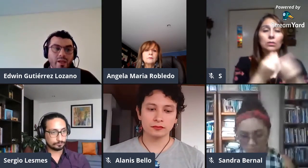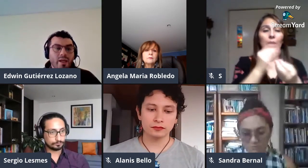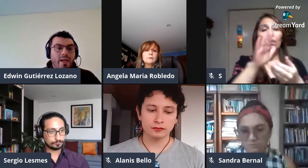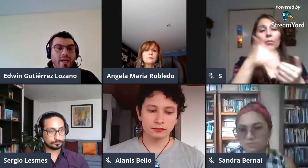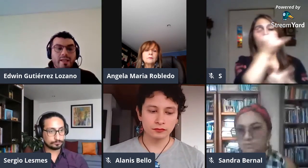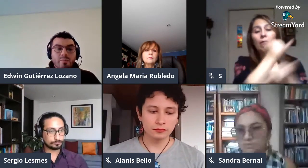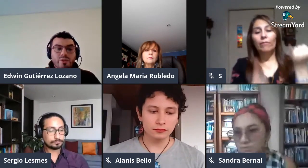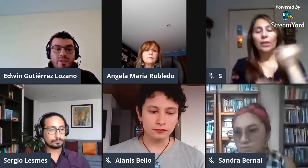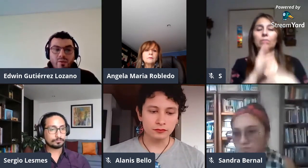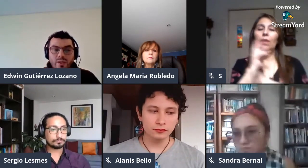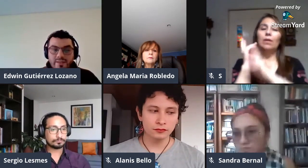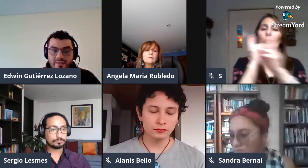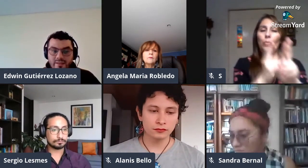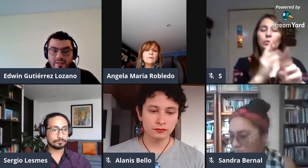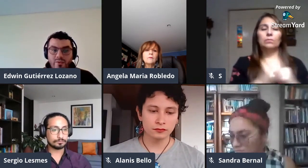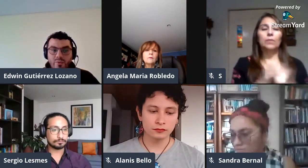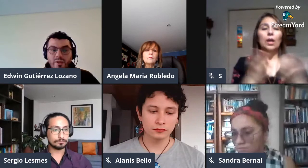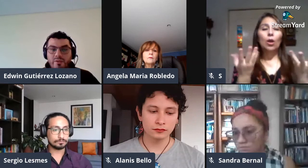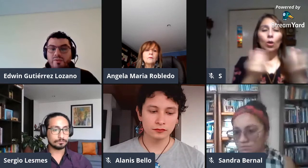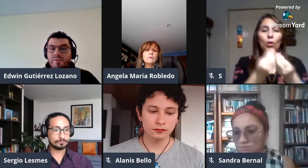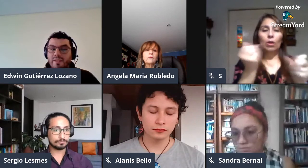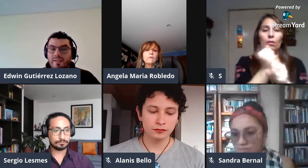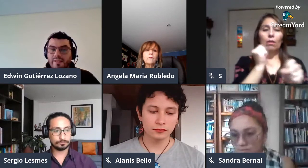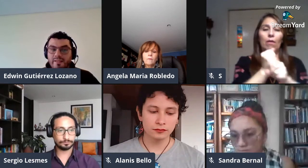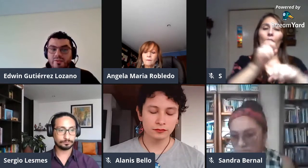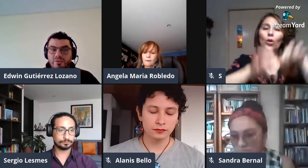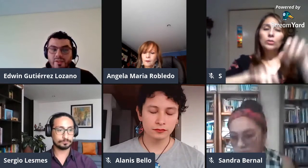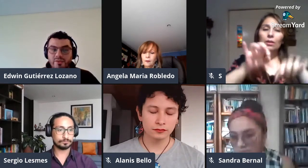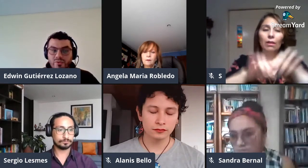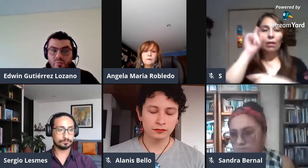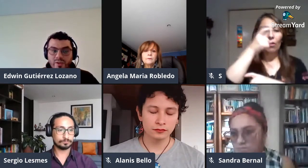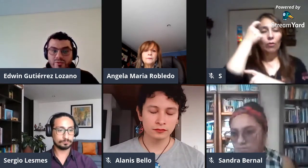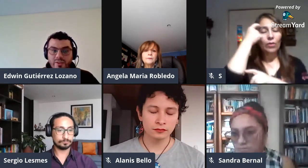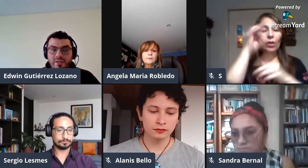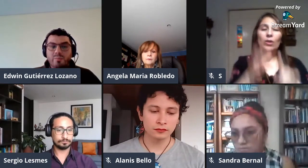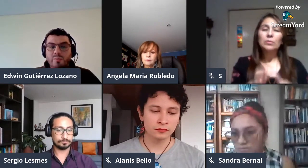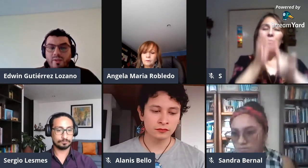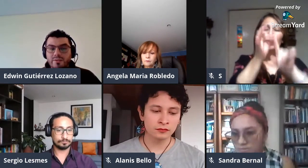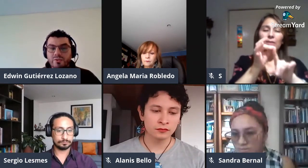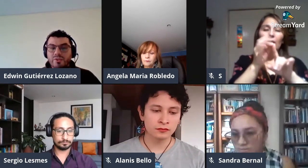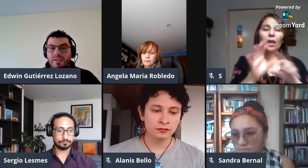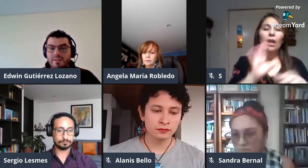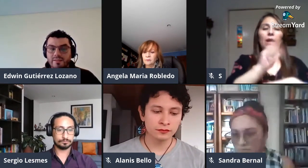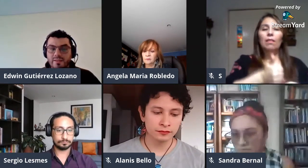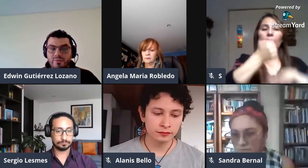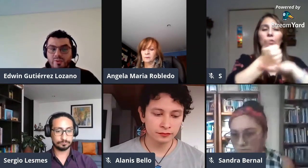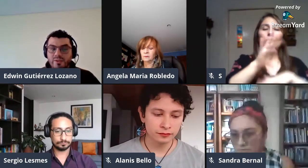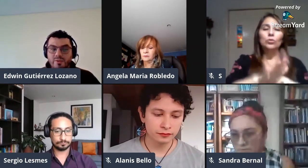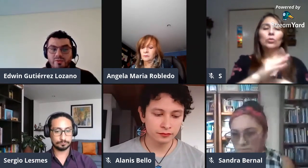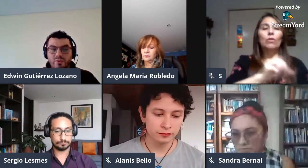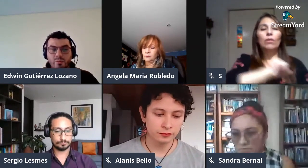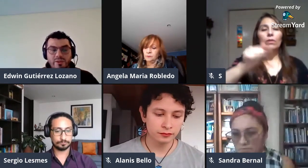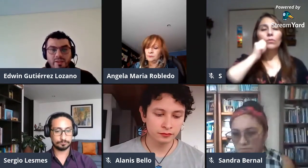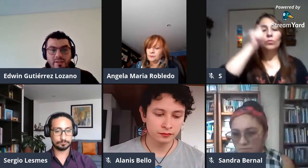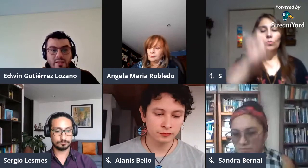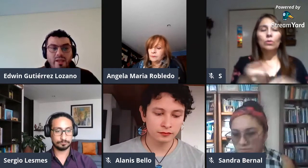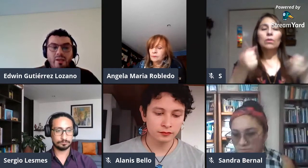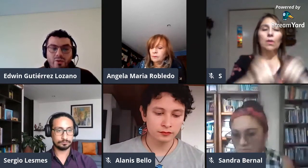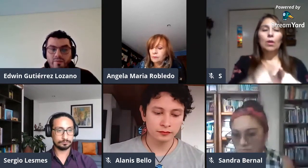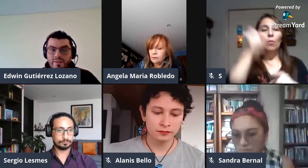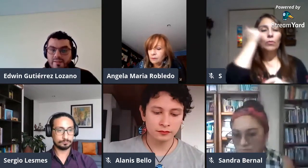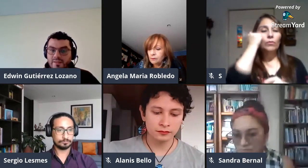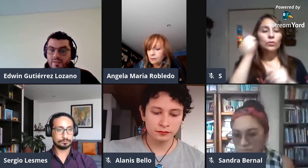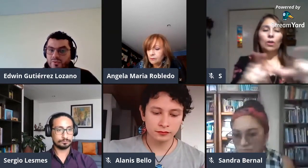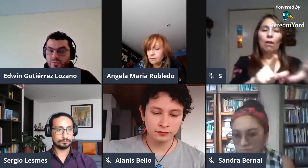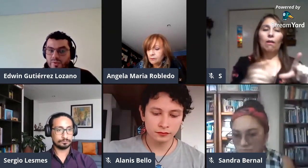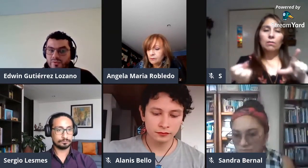final. Al equipo de trabajo de la Secretaría de Gobierno, especial a la Dirección de Derechos Humanos y al equipo de maestros de la Licenciatura en Educación Comunitaria